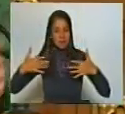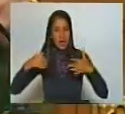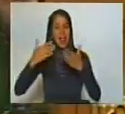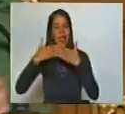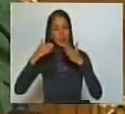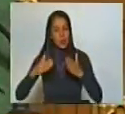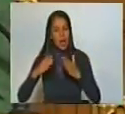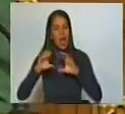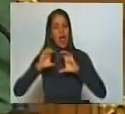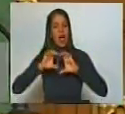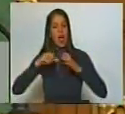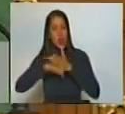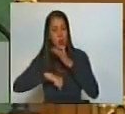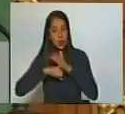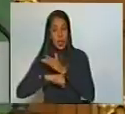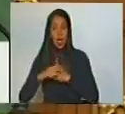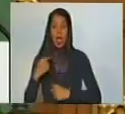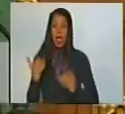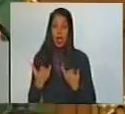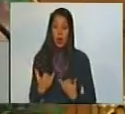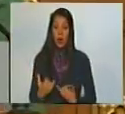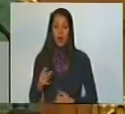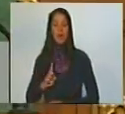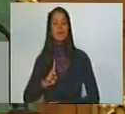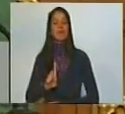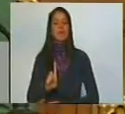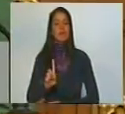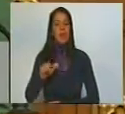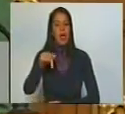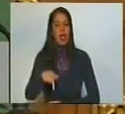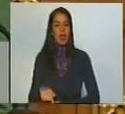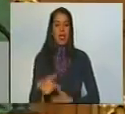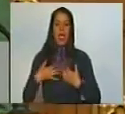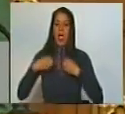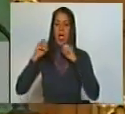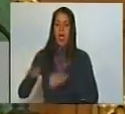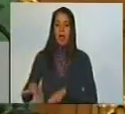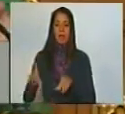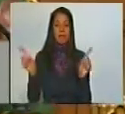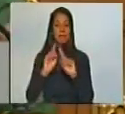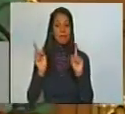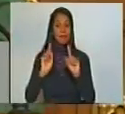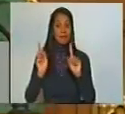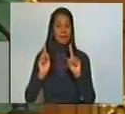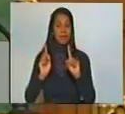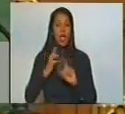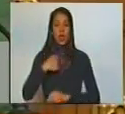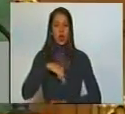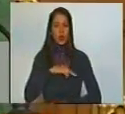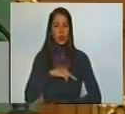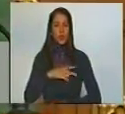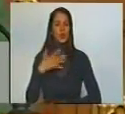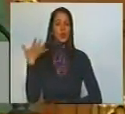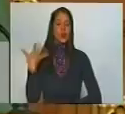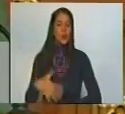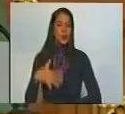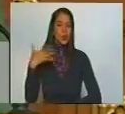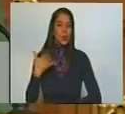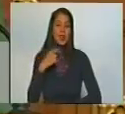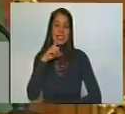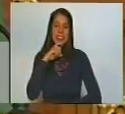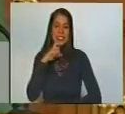No hemos traicionado, no hemos abandonado esta lucha. hemos pasado por momentos muy